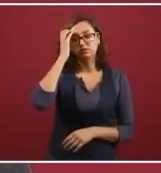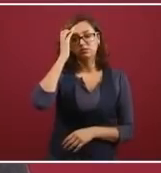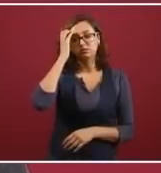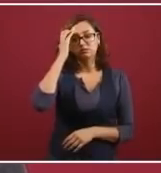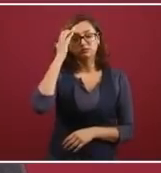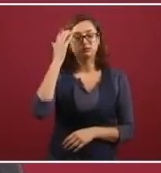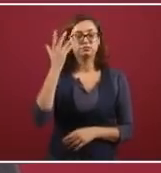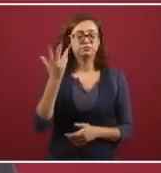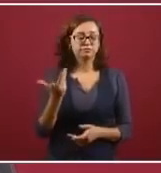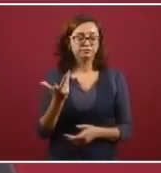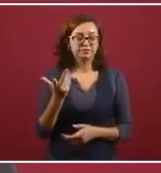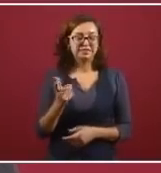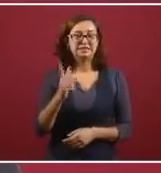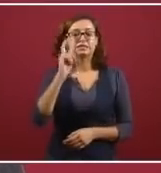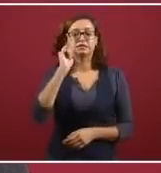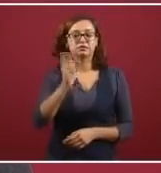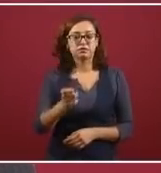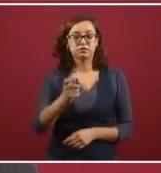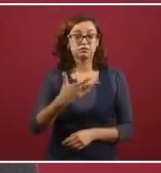Ejecutivo